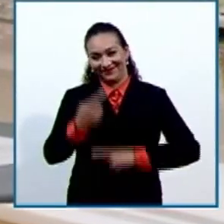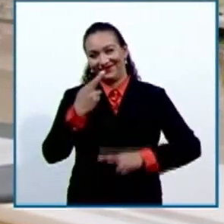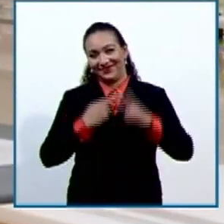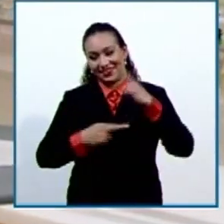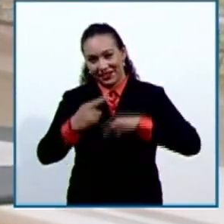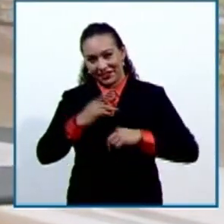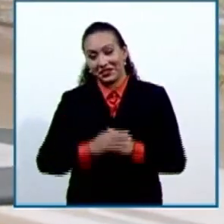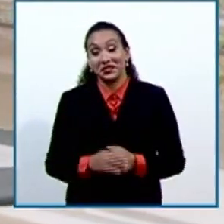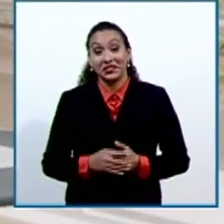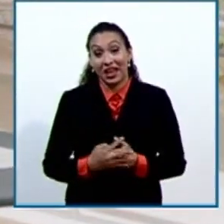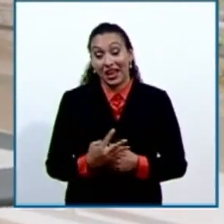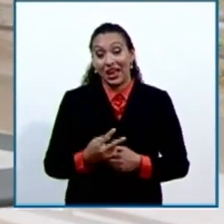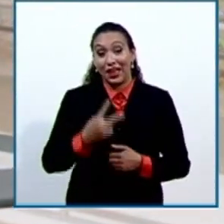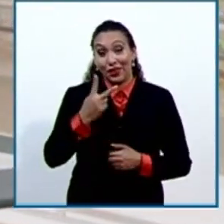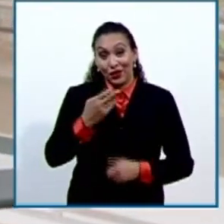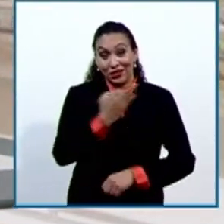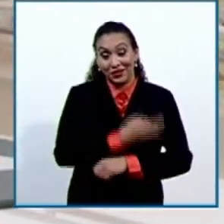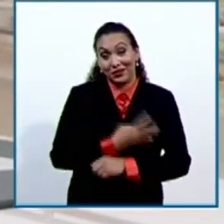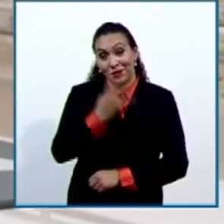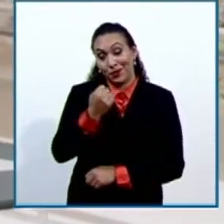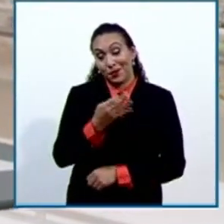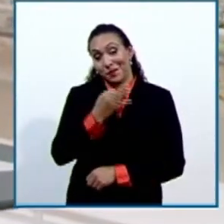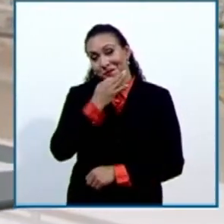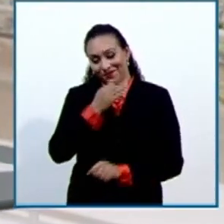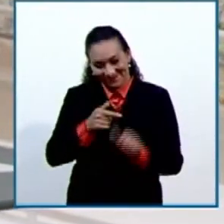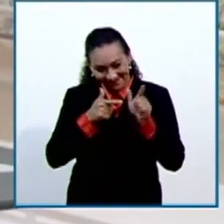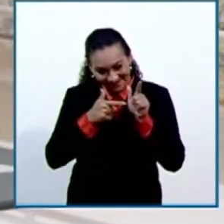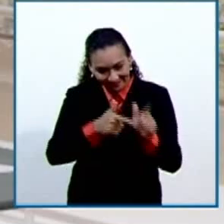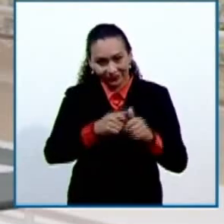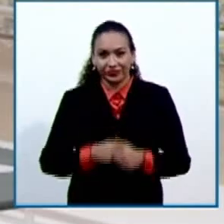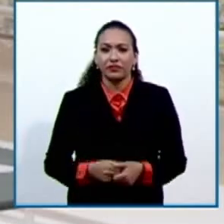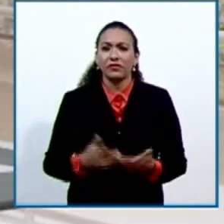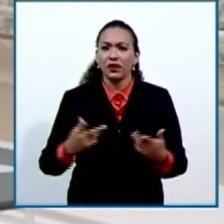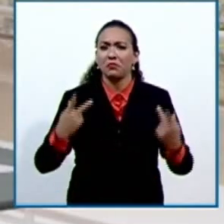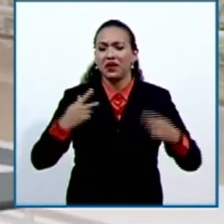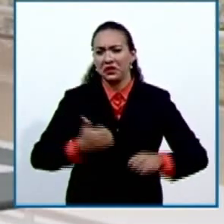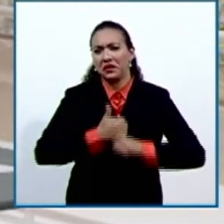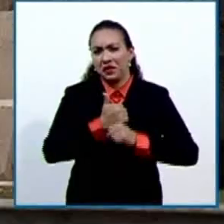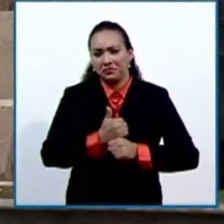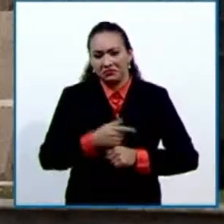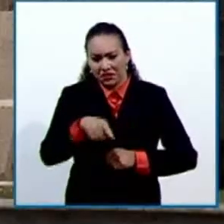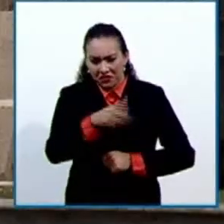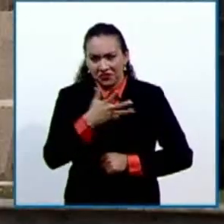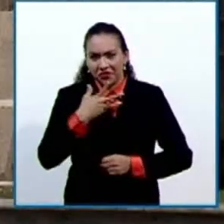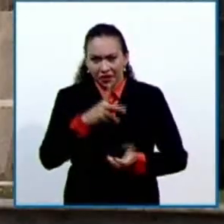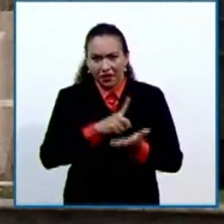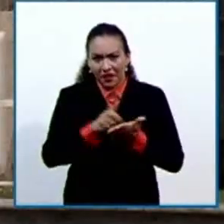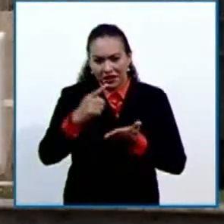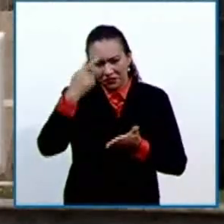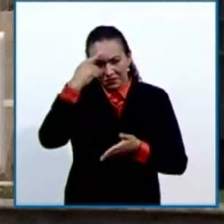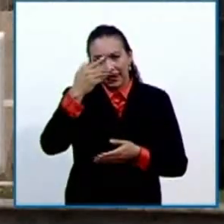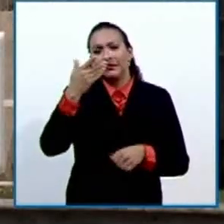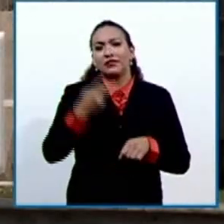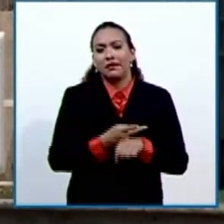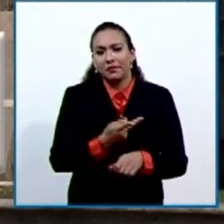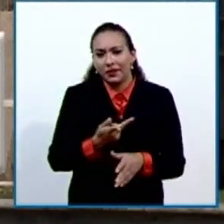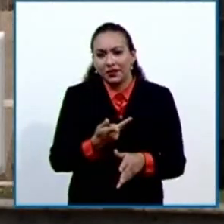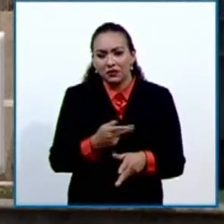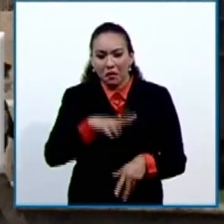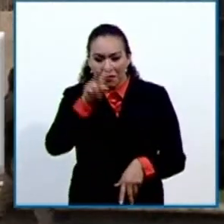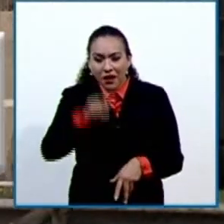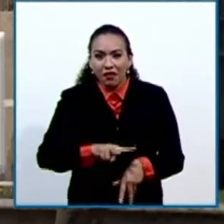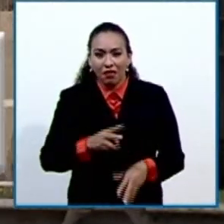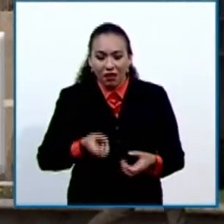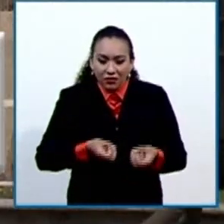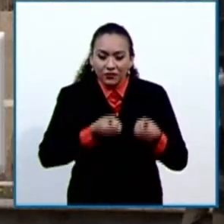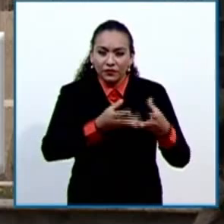Minutos ya después de las 2 de la tarde, vámonos con más información. El derecho de las víctimas a conocer la verdad es una medida de reparación que les